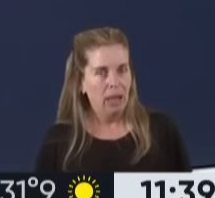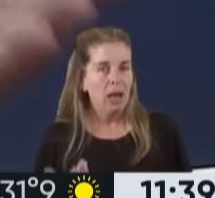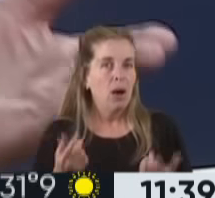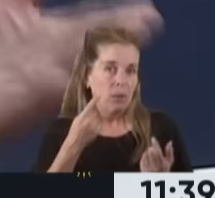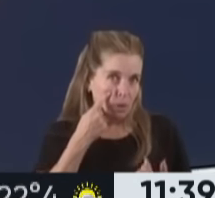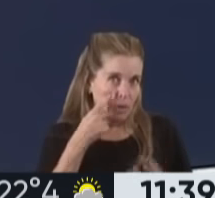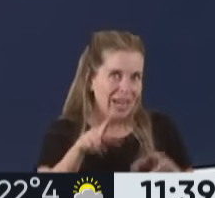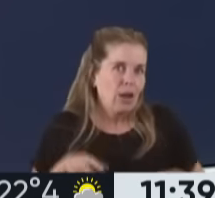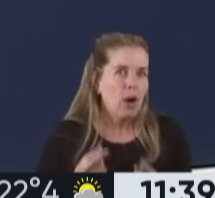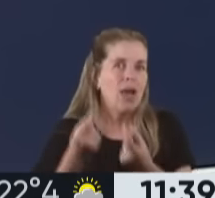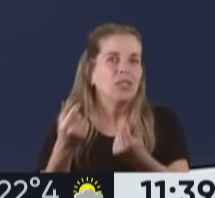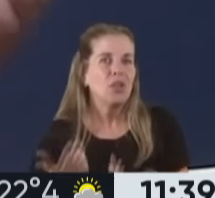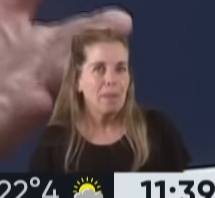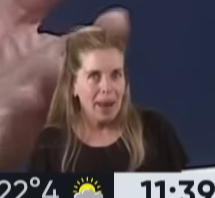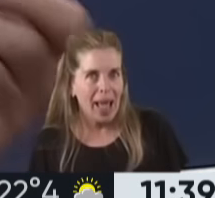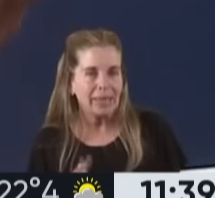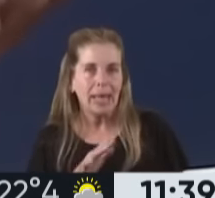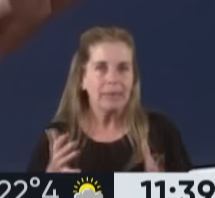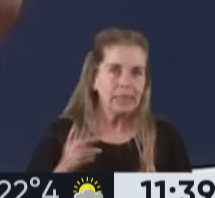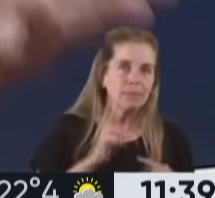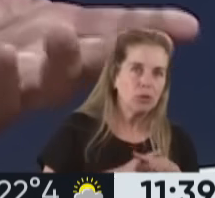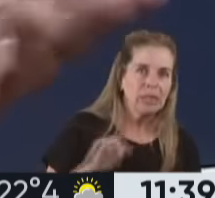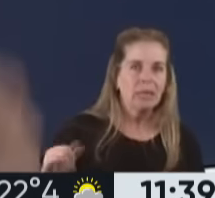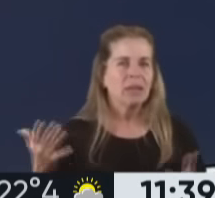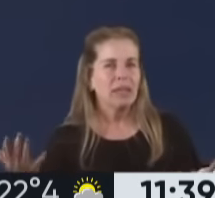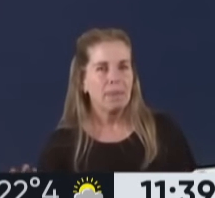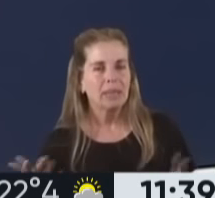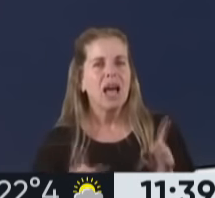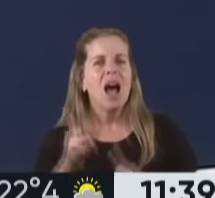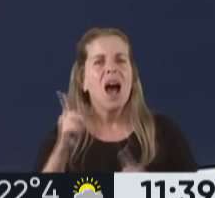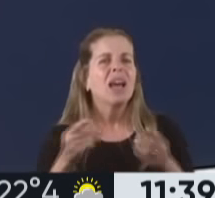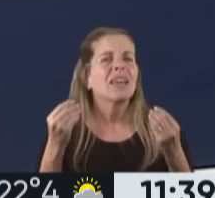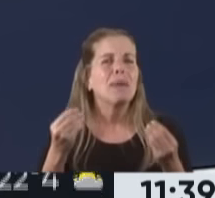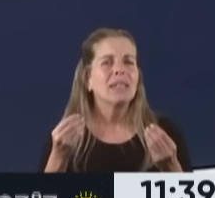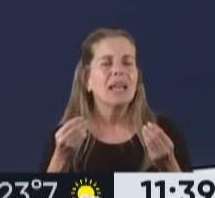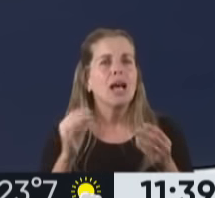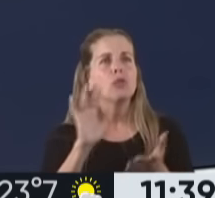contras en cuestiones de ecología. ¿Hay un comentario sobre el giro de